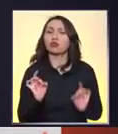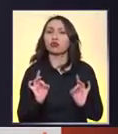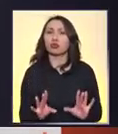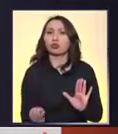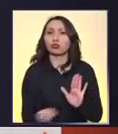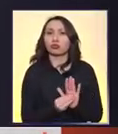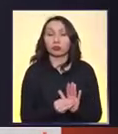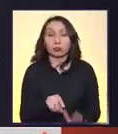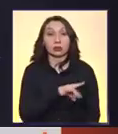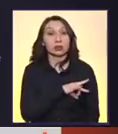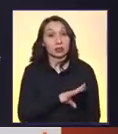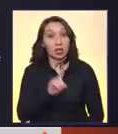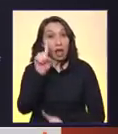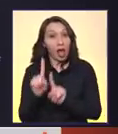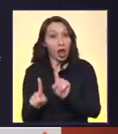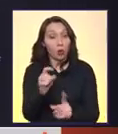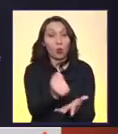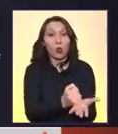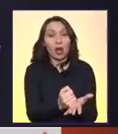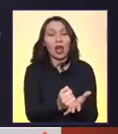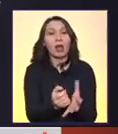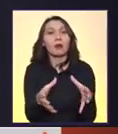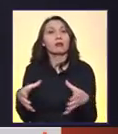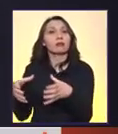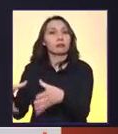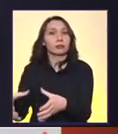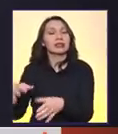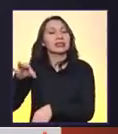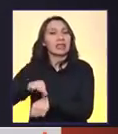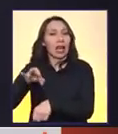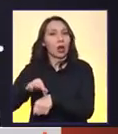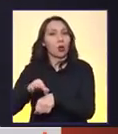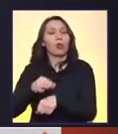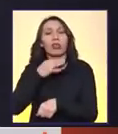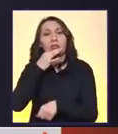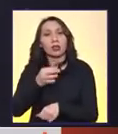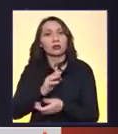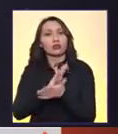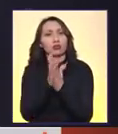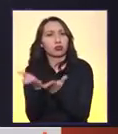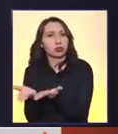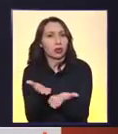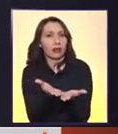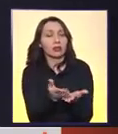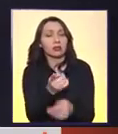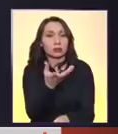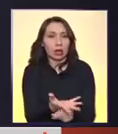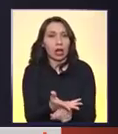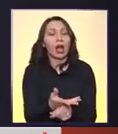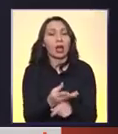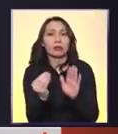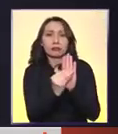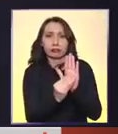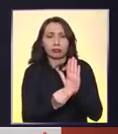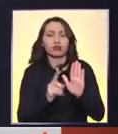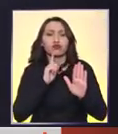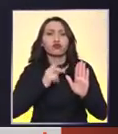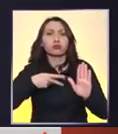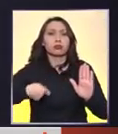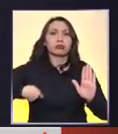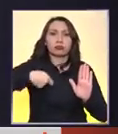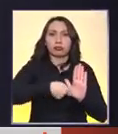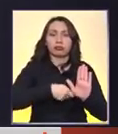En Chile, ciertos medicamentos entran a la canasta de prestaciones de salud, que define todos los servicios que cuentan con cobertura financiera, con